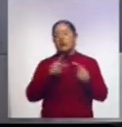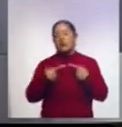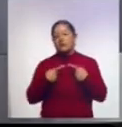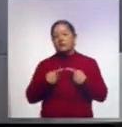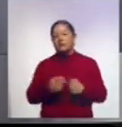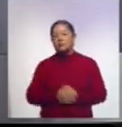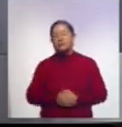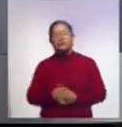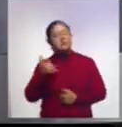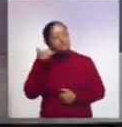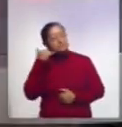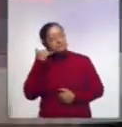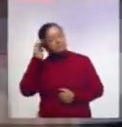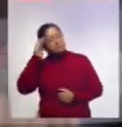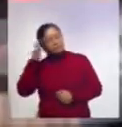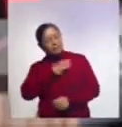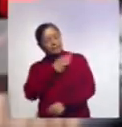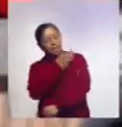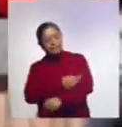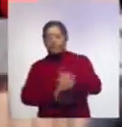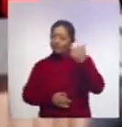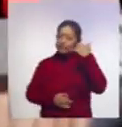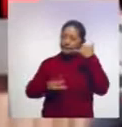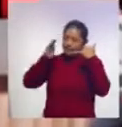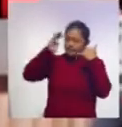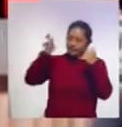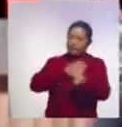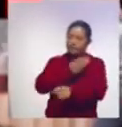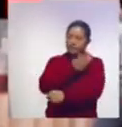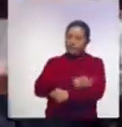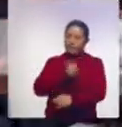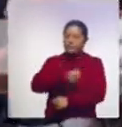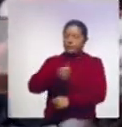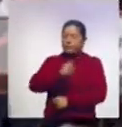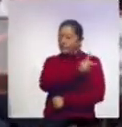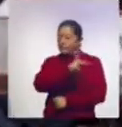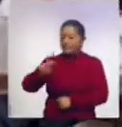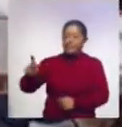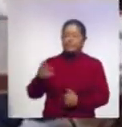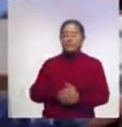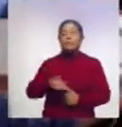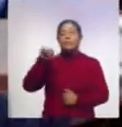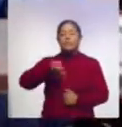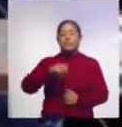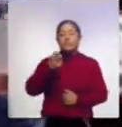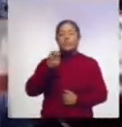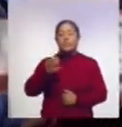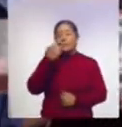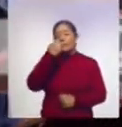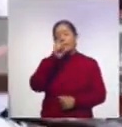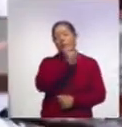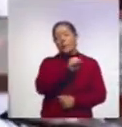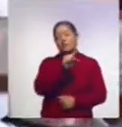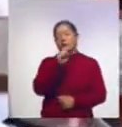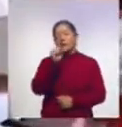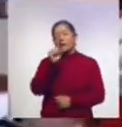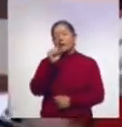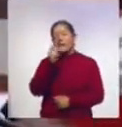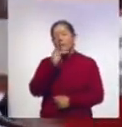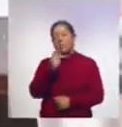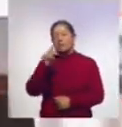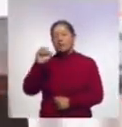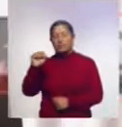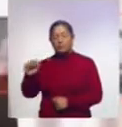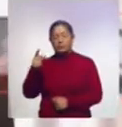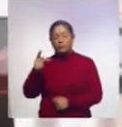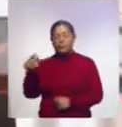tardes. ¿Qué tal, Mario? Buenas tardes, un saludo a ti y al auditorio. Pues efectivamente, este día la Secretaría de Políticas Públicas y Participación Ciudadana organizó